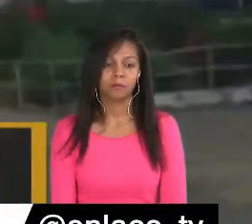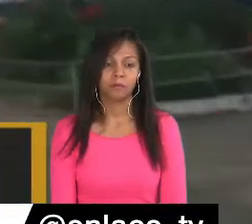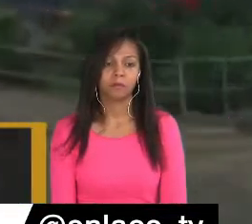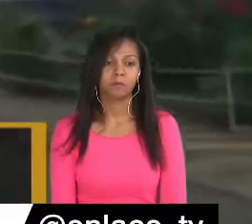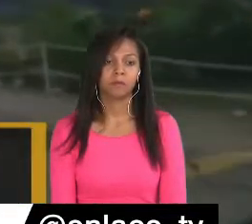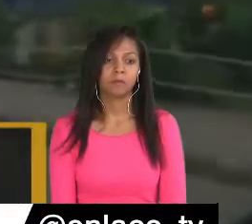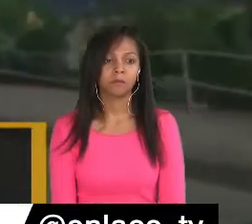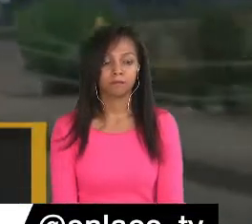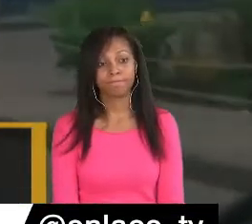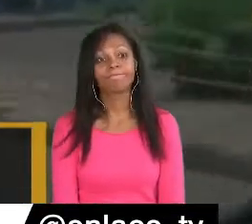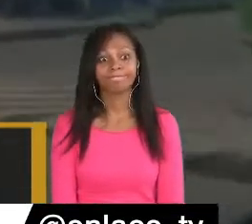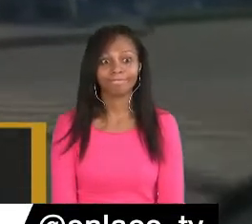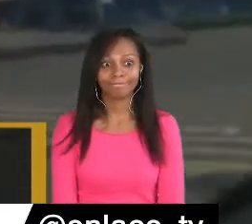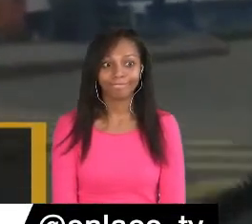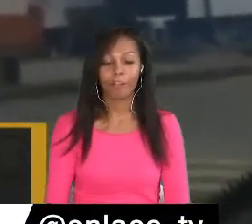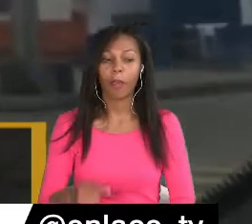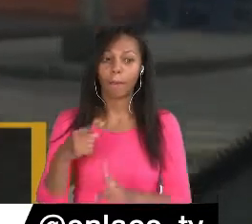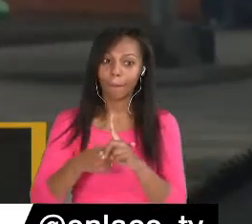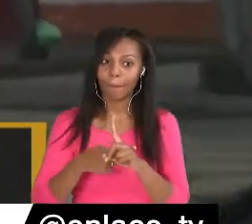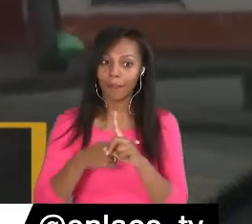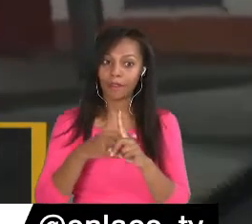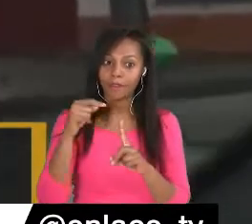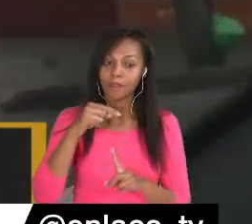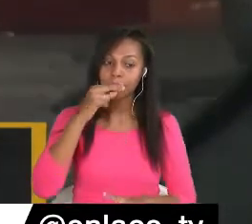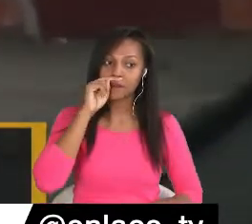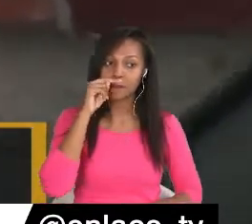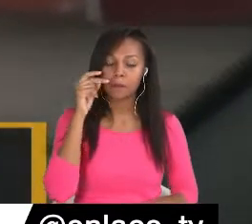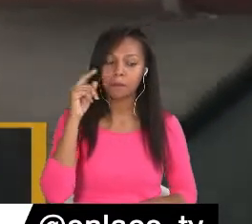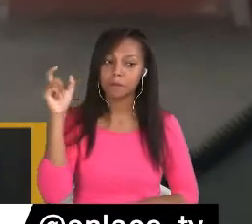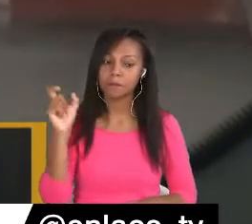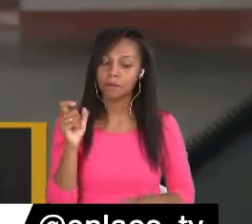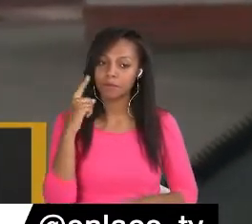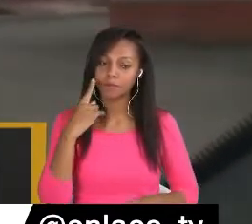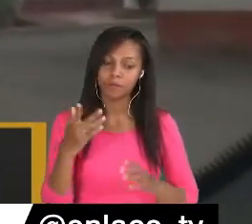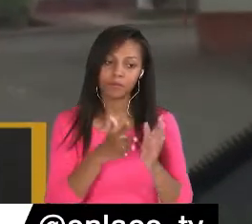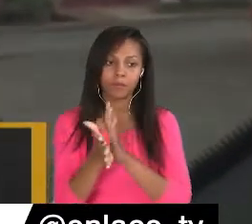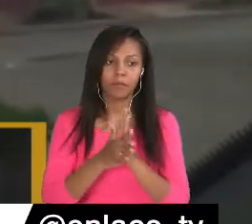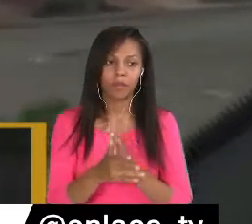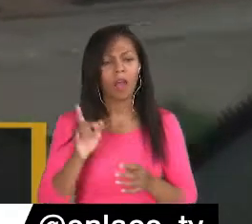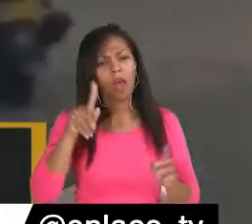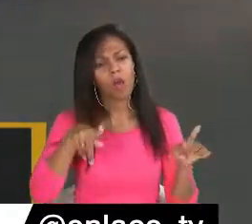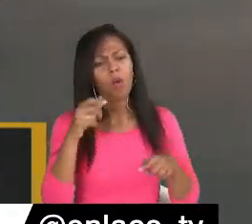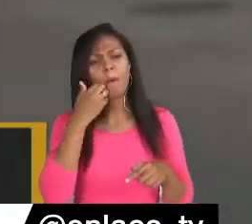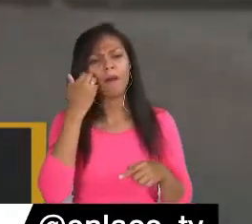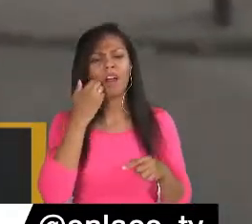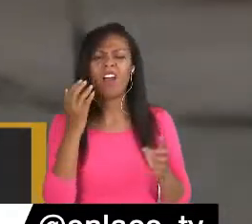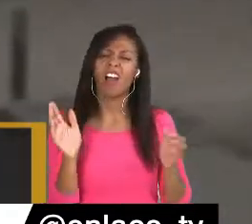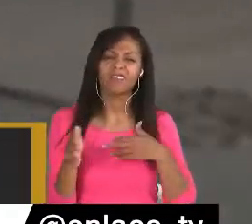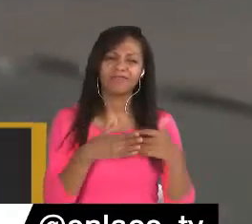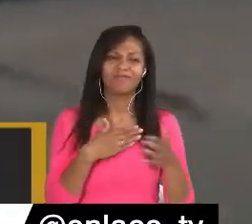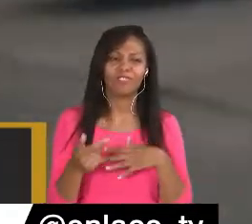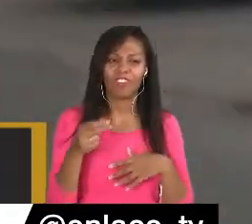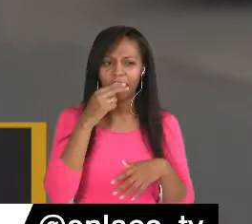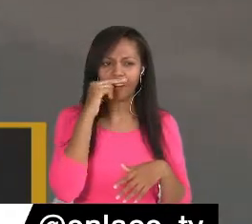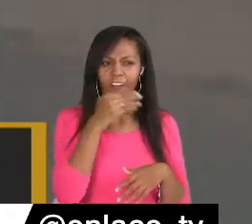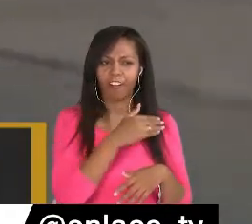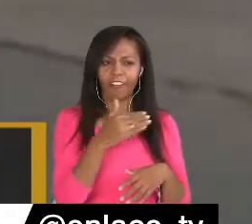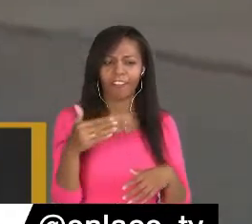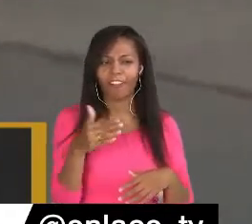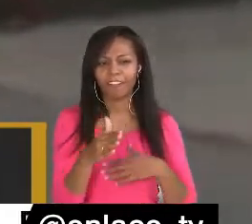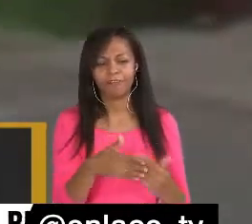A propósito del mes de los niños, este reportero muestra cómo los adultos continúan exponiendo la vida de los menores en las